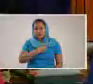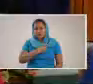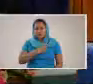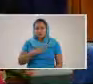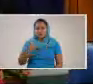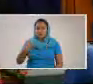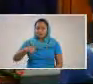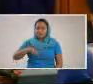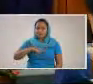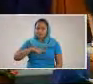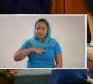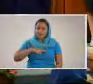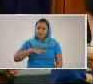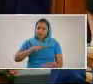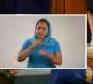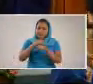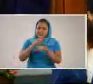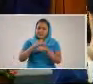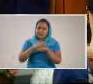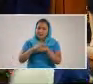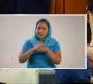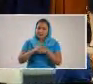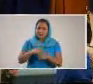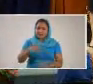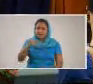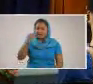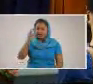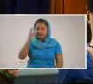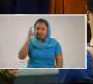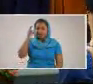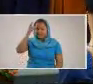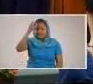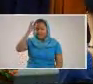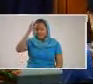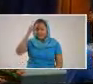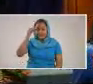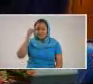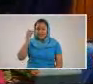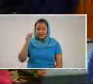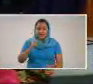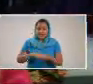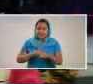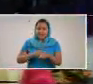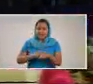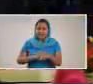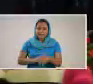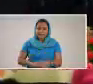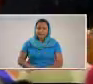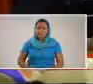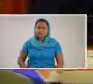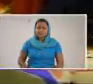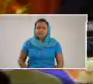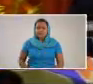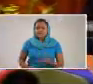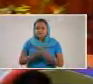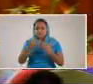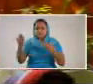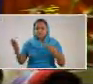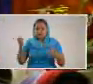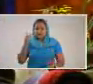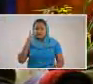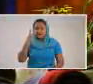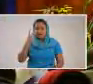permitan discernir el tiempo que estamos viviendo y el tiempo de tu venida, sino que también nos conduzcan a